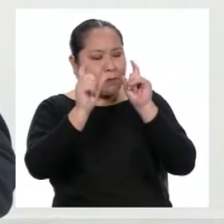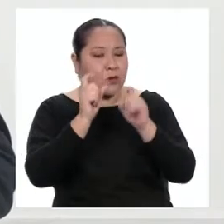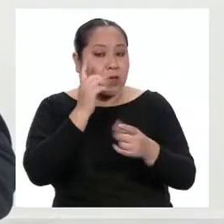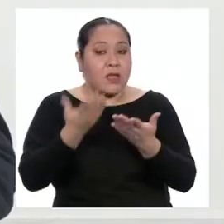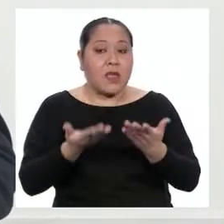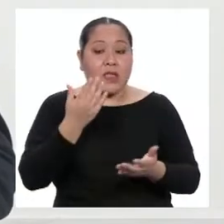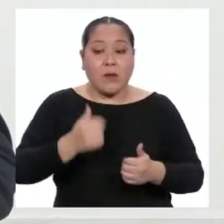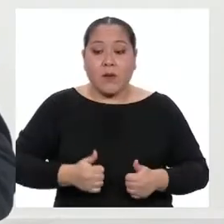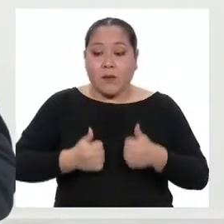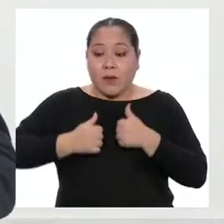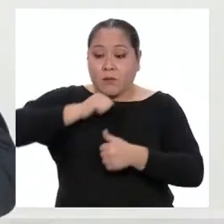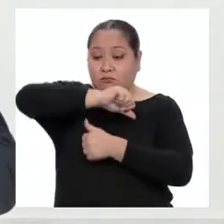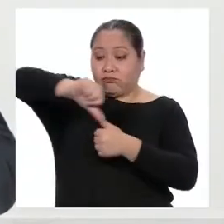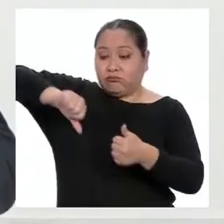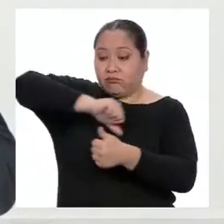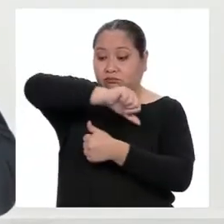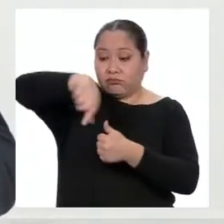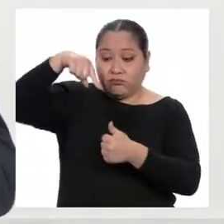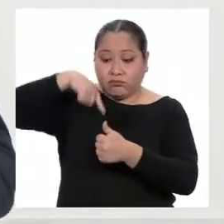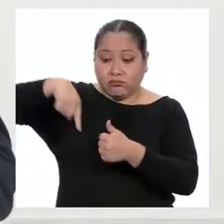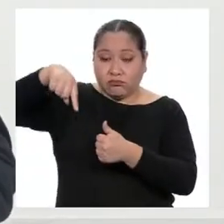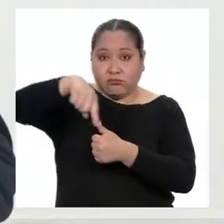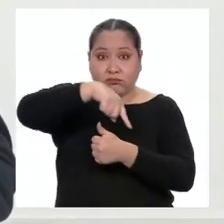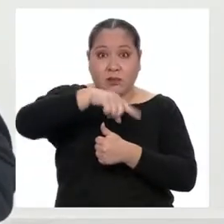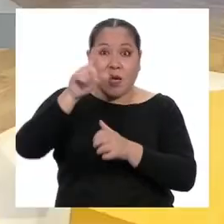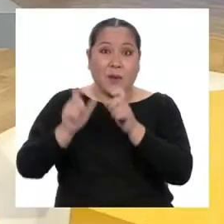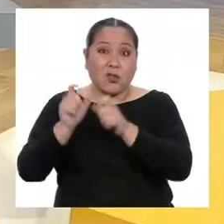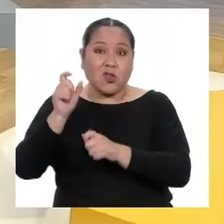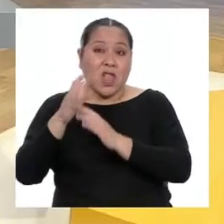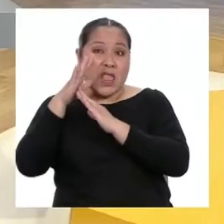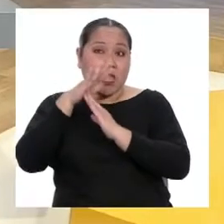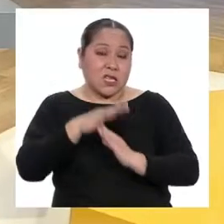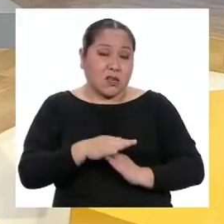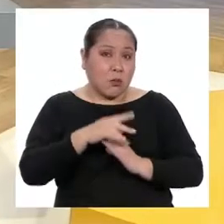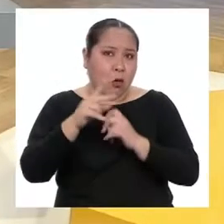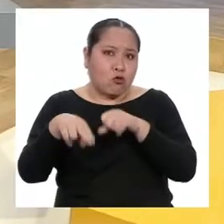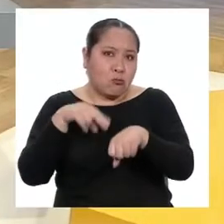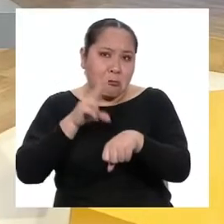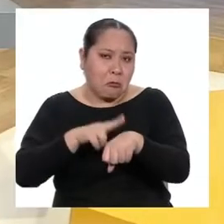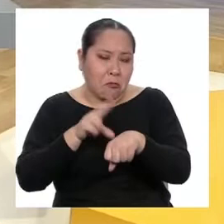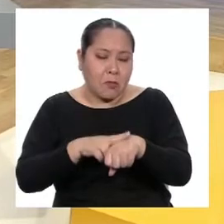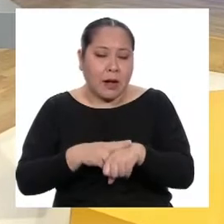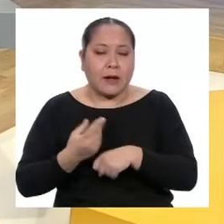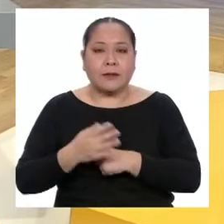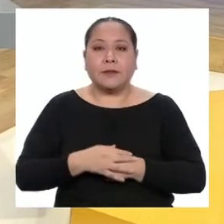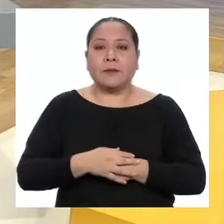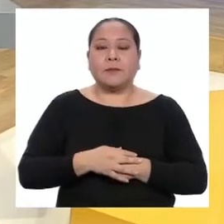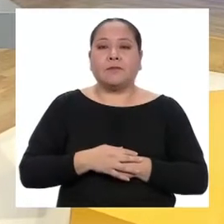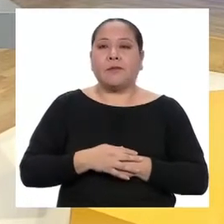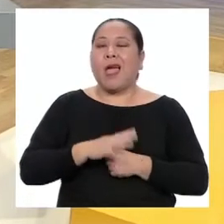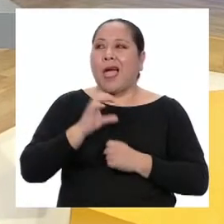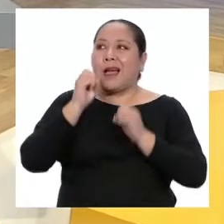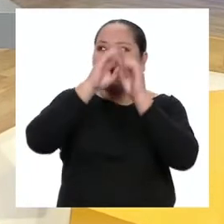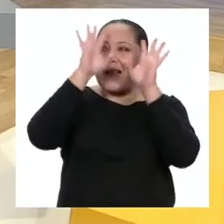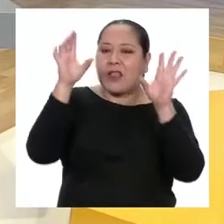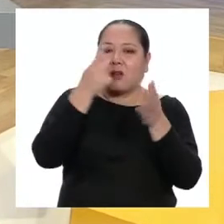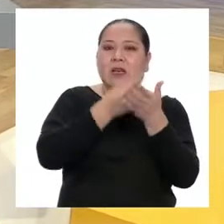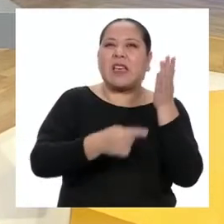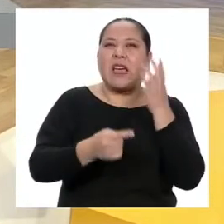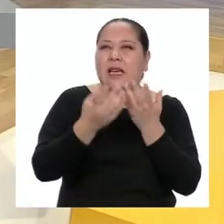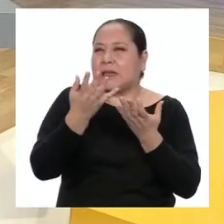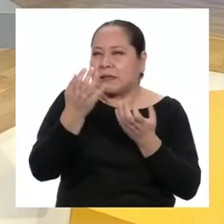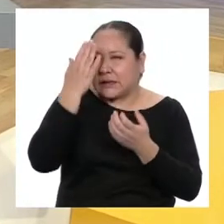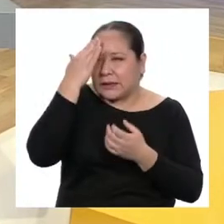cual la discriminación es una práctica normal. Ya tenemos claro lo que queremos saber con